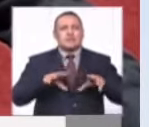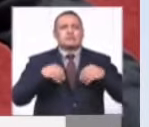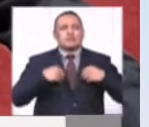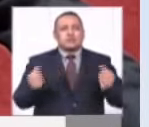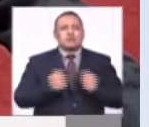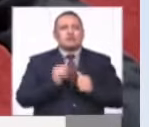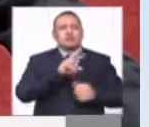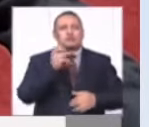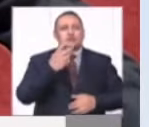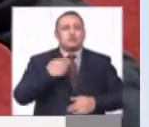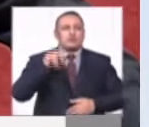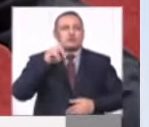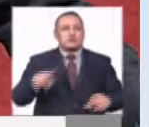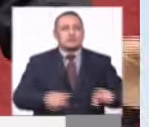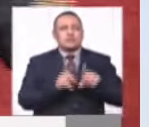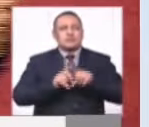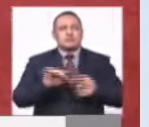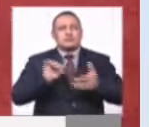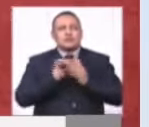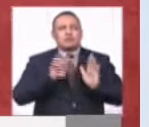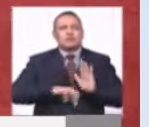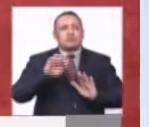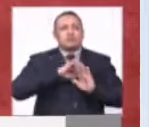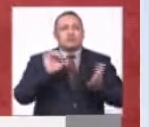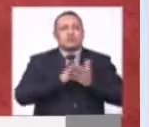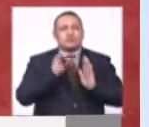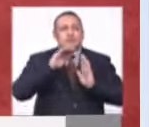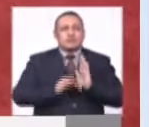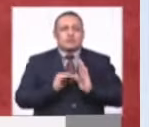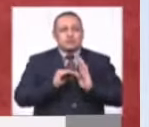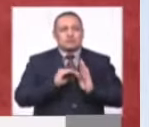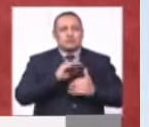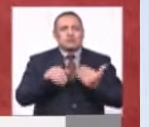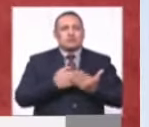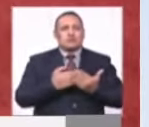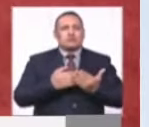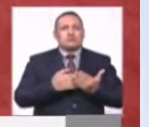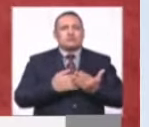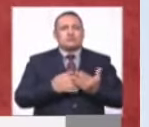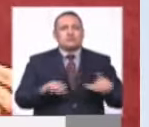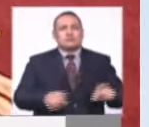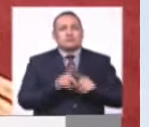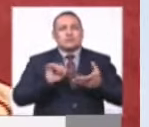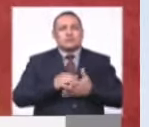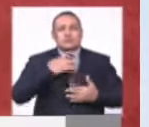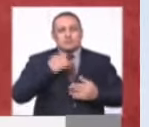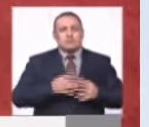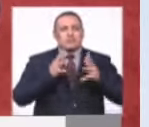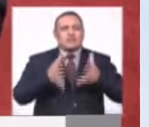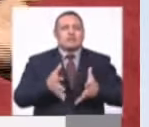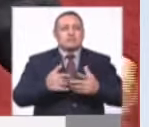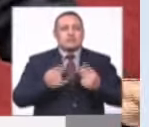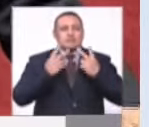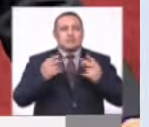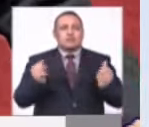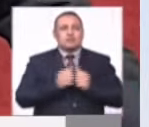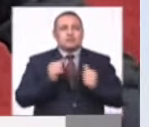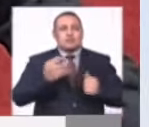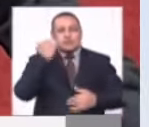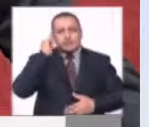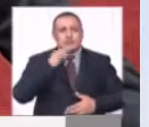encima de 200 millones. Entonces, los proyectos que están menos de esa cifra, la verdad es que se quedan en el aire. Entonces, la